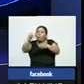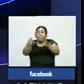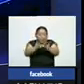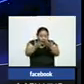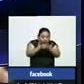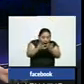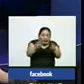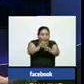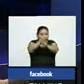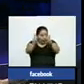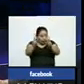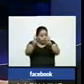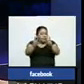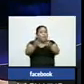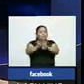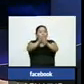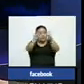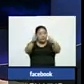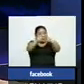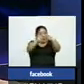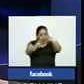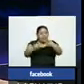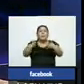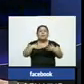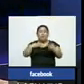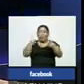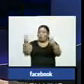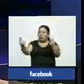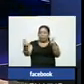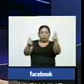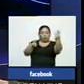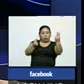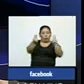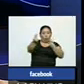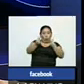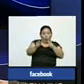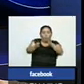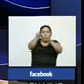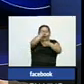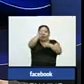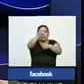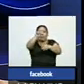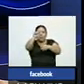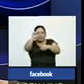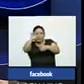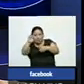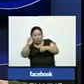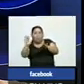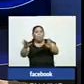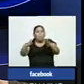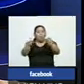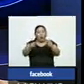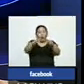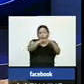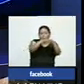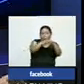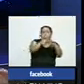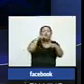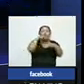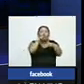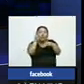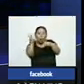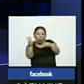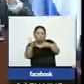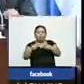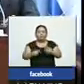Reconciliación. Además, recibieron la terna de candidatos a magistrados del Tribunal Supremo Electoral presentada por la fracción del FMLN.